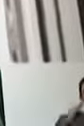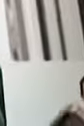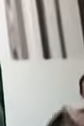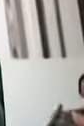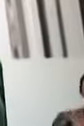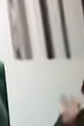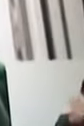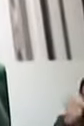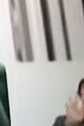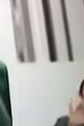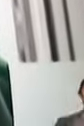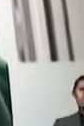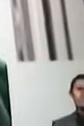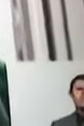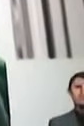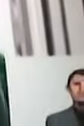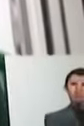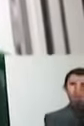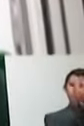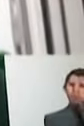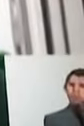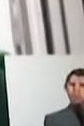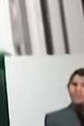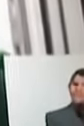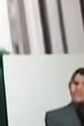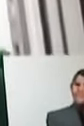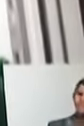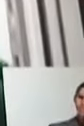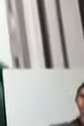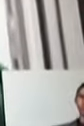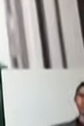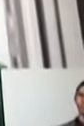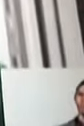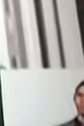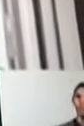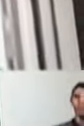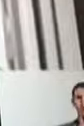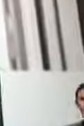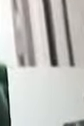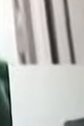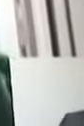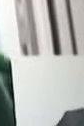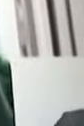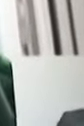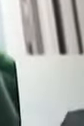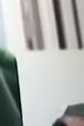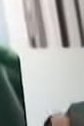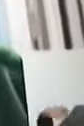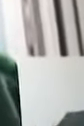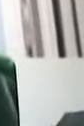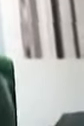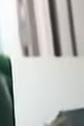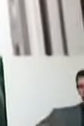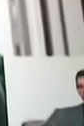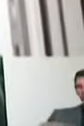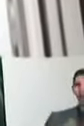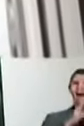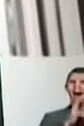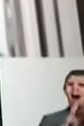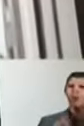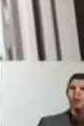el llamado a la población de que en todas las viviendas se limpie, se baldee con agua, bastante detergente, se desinfecte todas